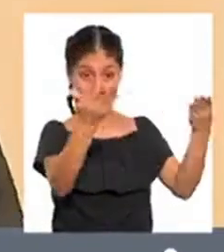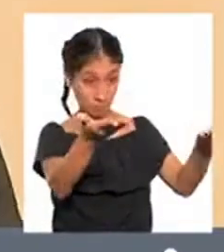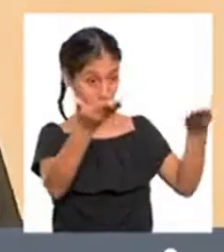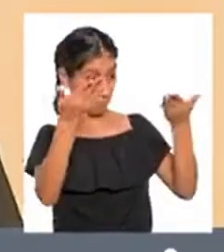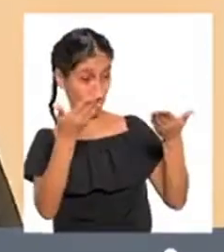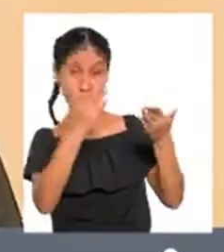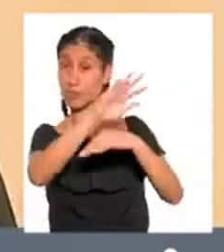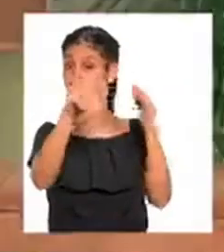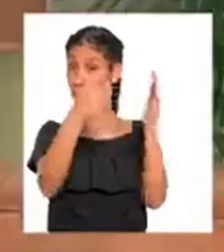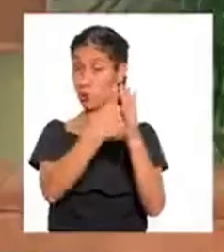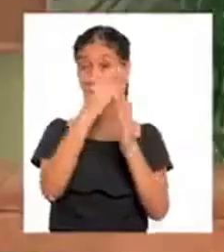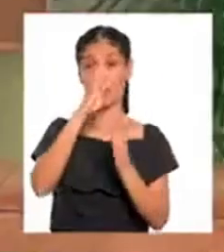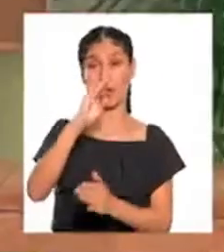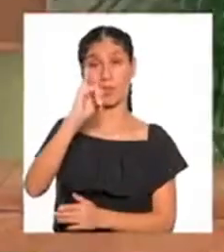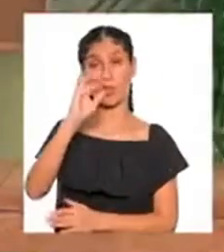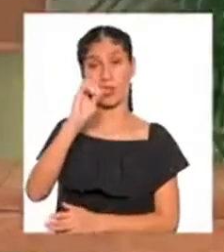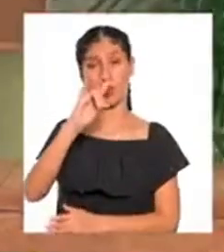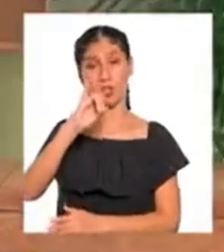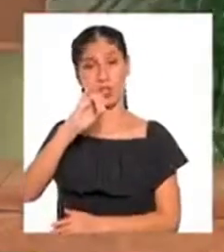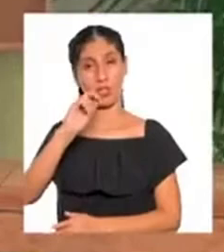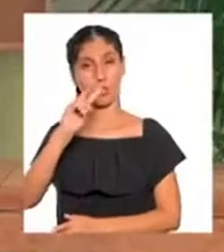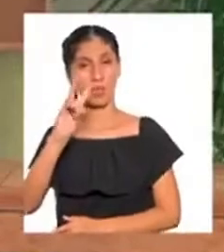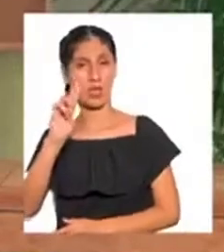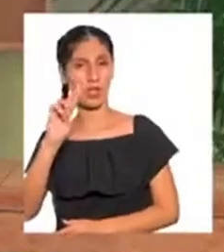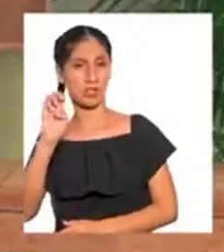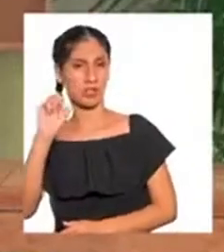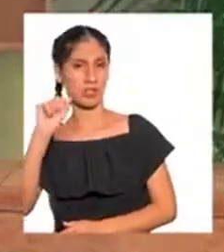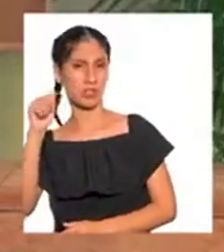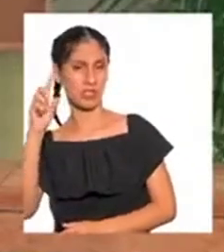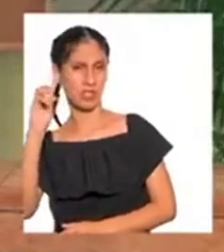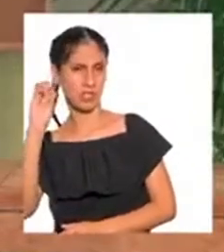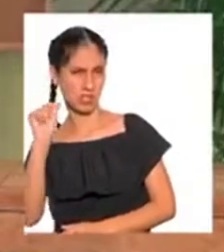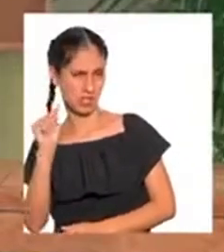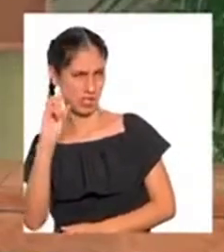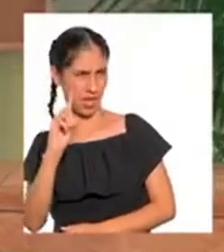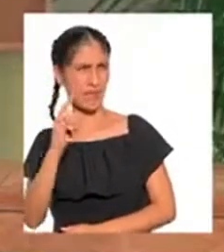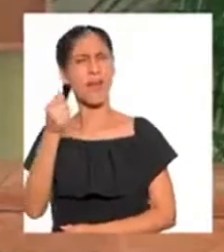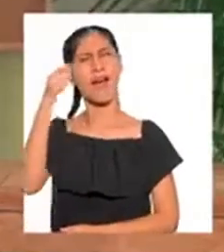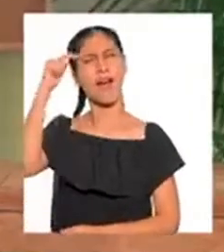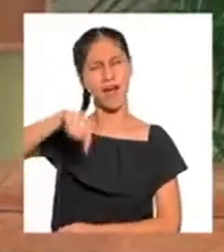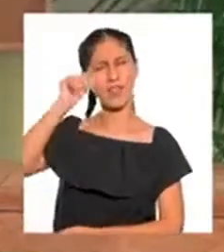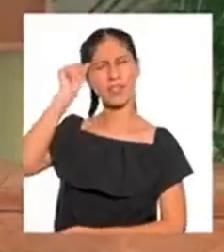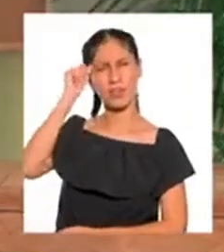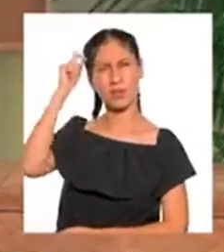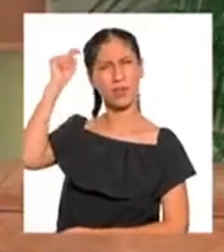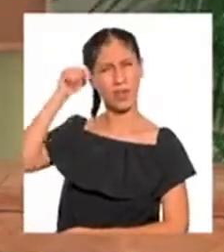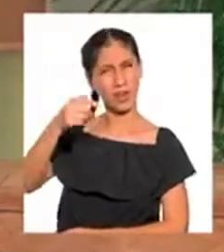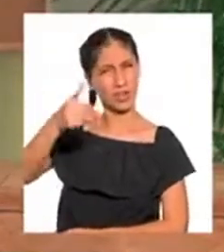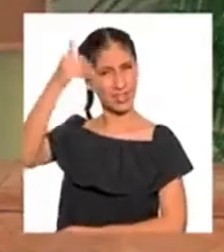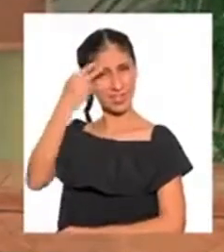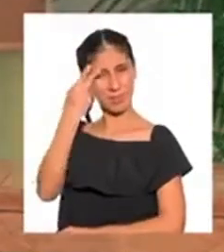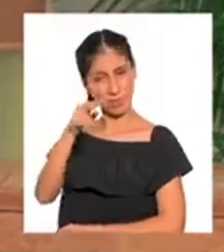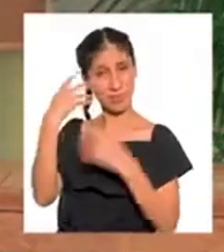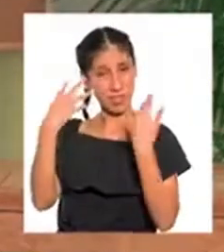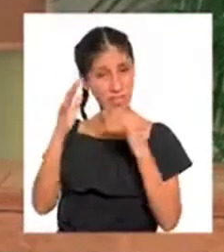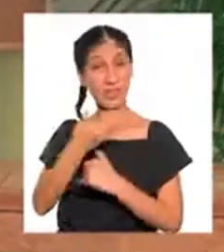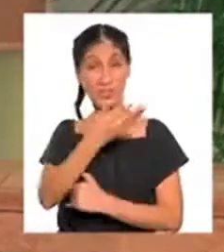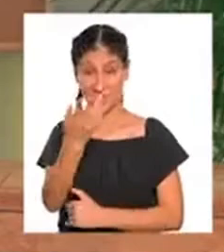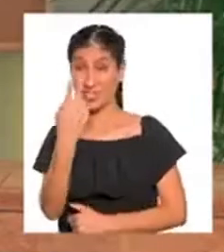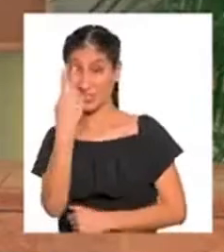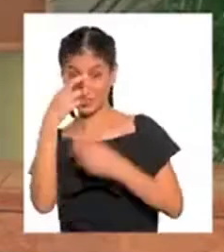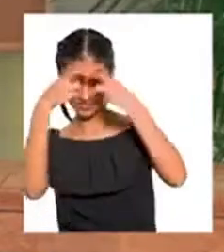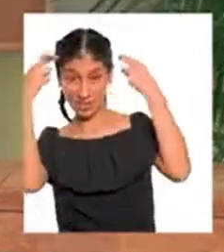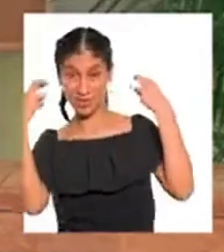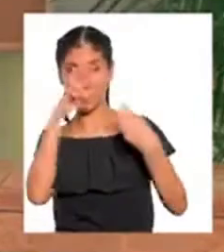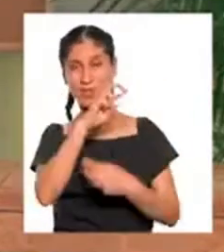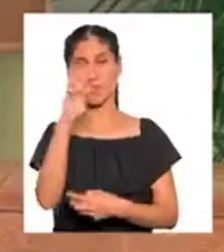nuestra biodiversidad. ¡Wow! Eso me recuerda a una clase en la que vimos el tema de salud integral. Ven Promo 2021,